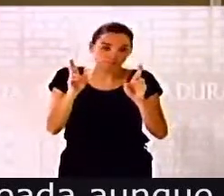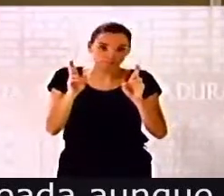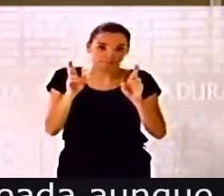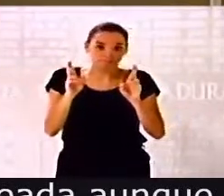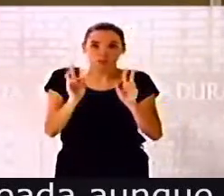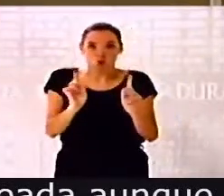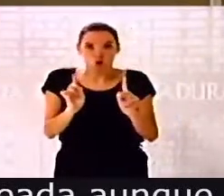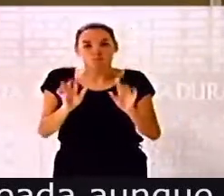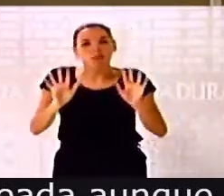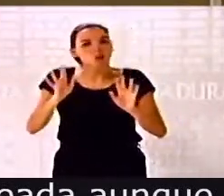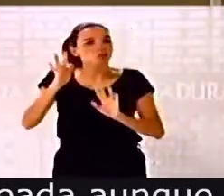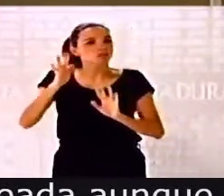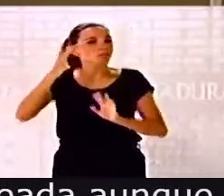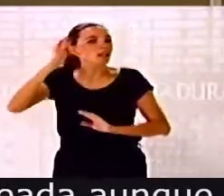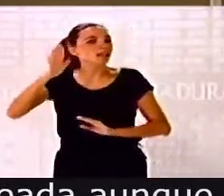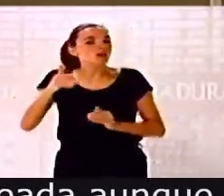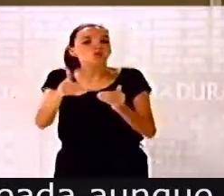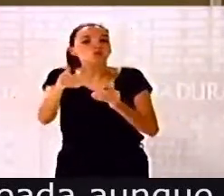así, aunque viniesen mal dadas.